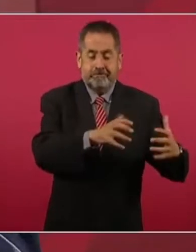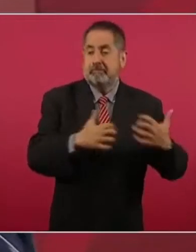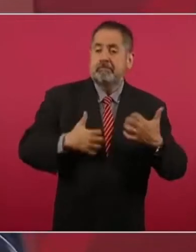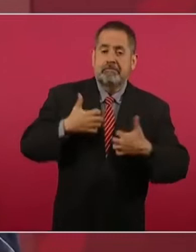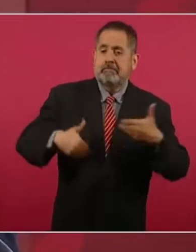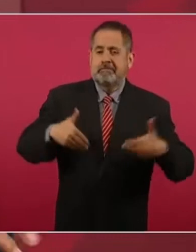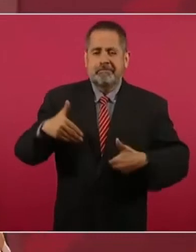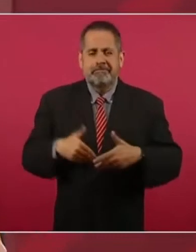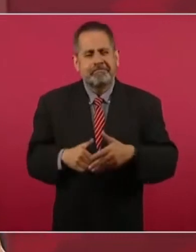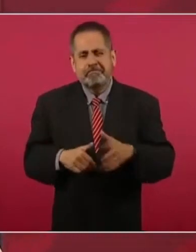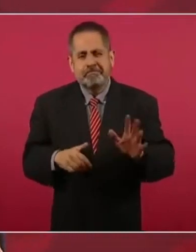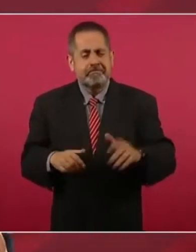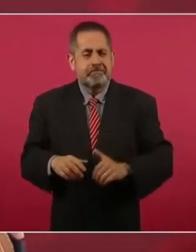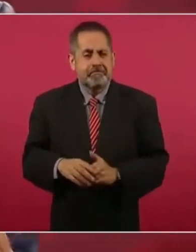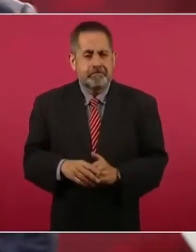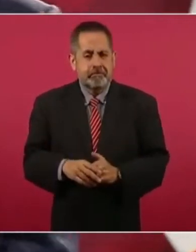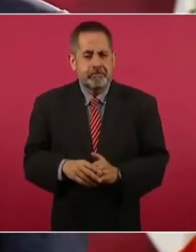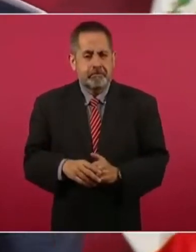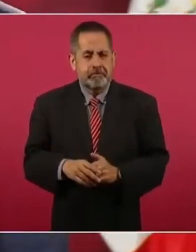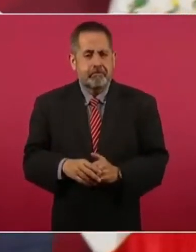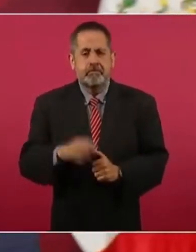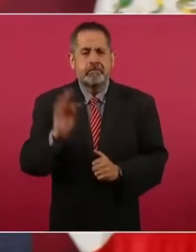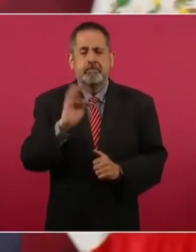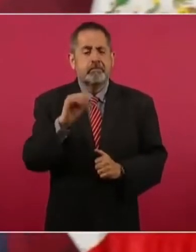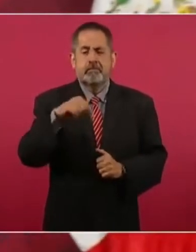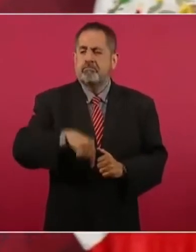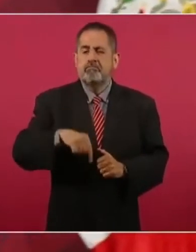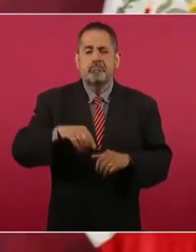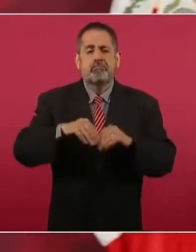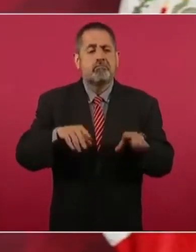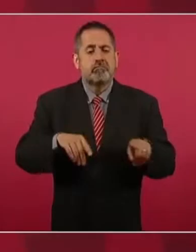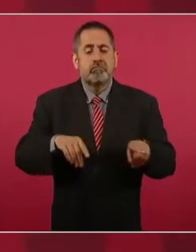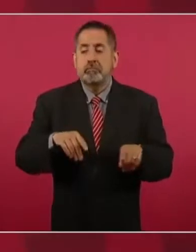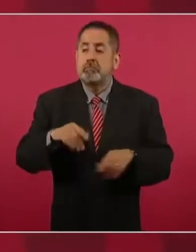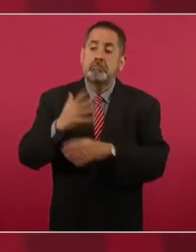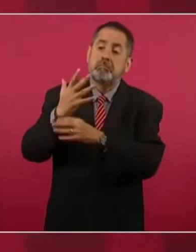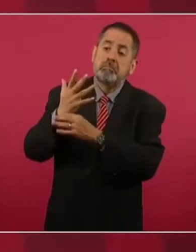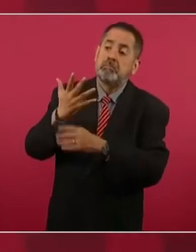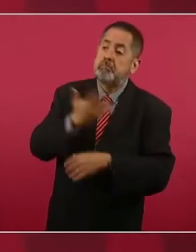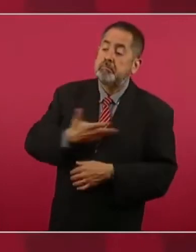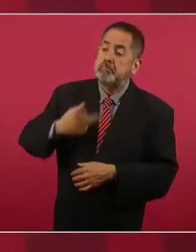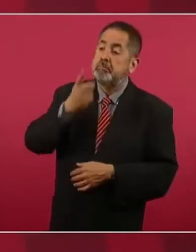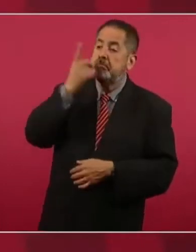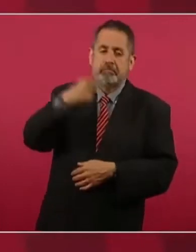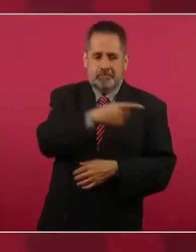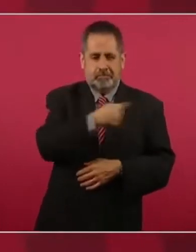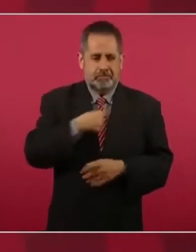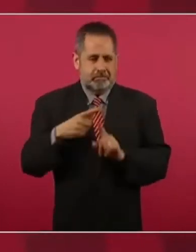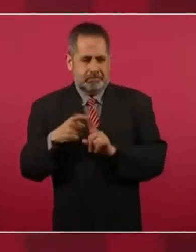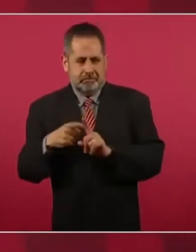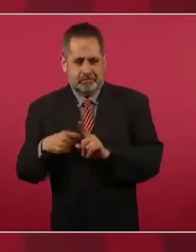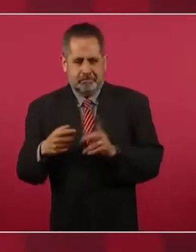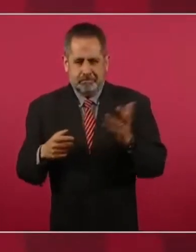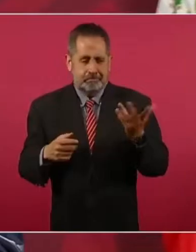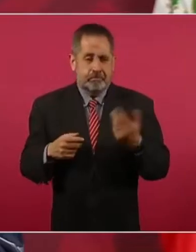y puedan poner hoy mismo, dice el presidente que está